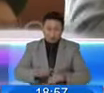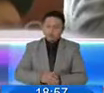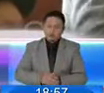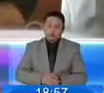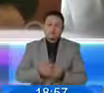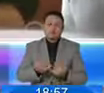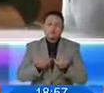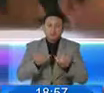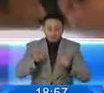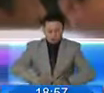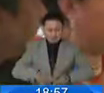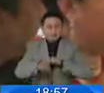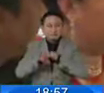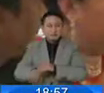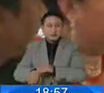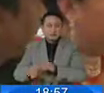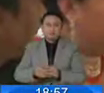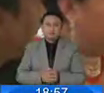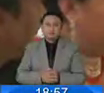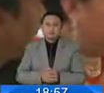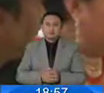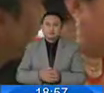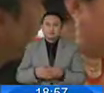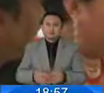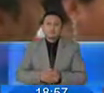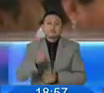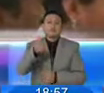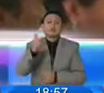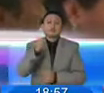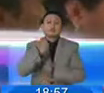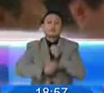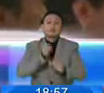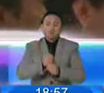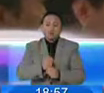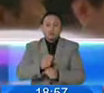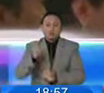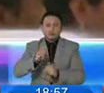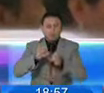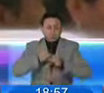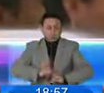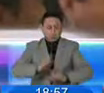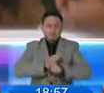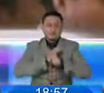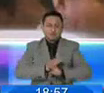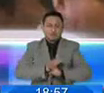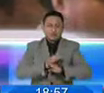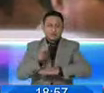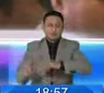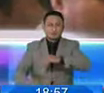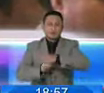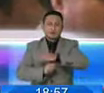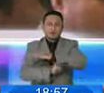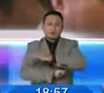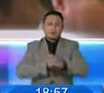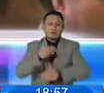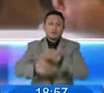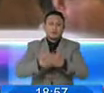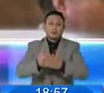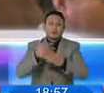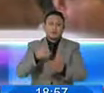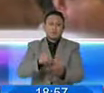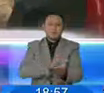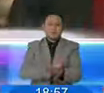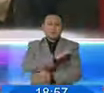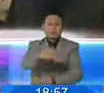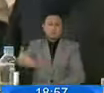estamos haciendo. A más de los 10 años, compañeros, a continuar a defender, a sostener este proceso del proyecto